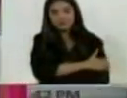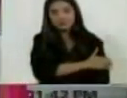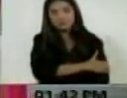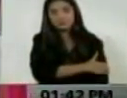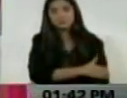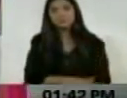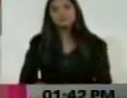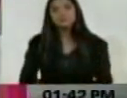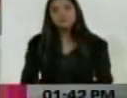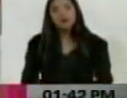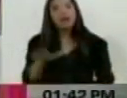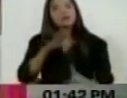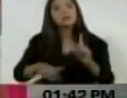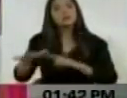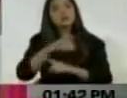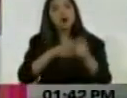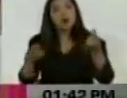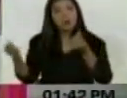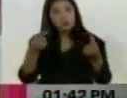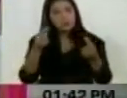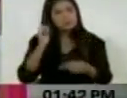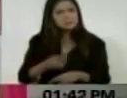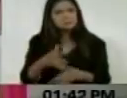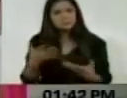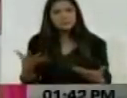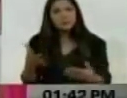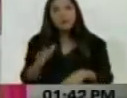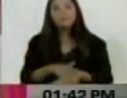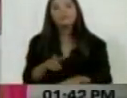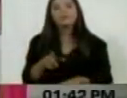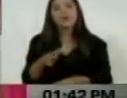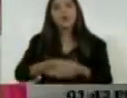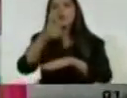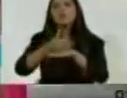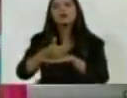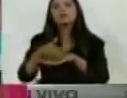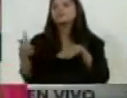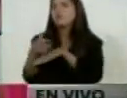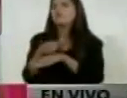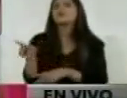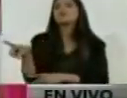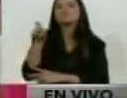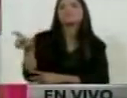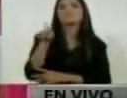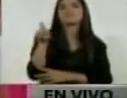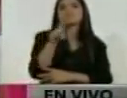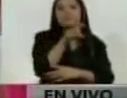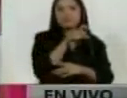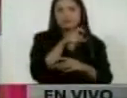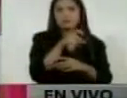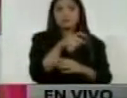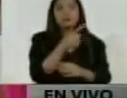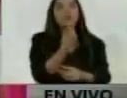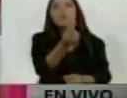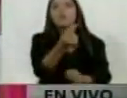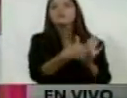que la situación económica se debe a la expropiación de no sé cuántas empresas. Quiero que me muestren una